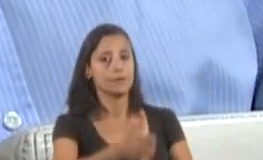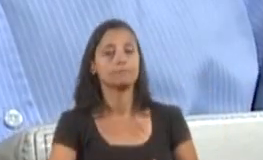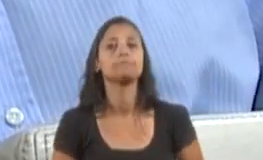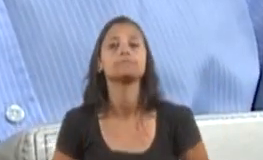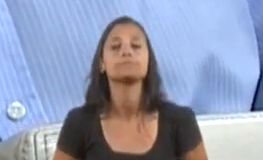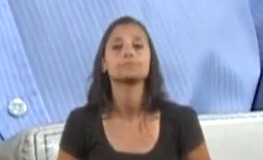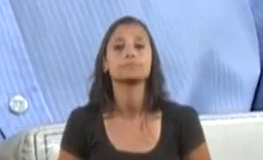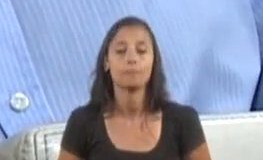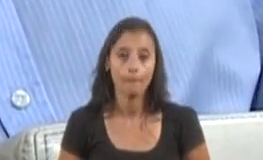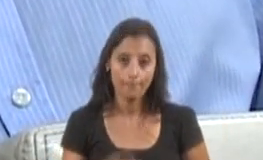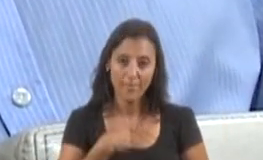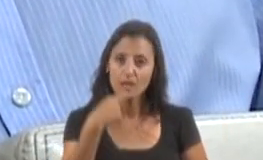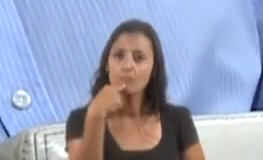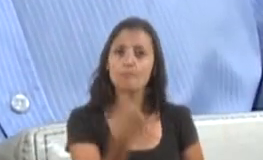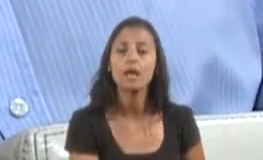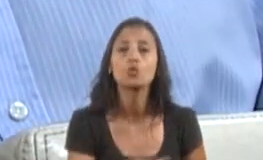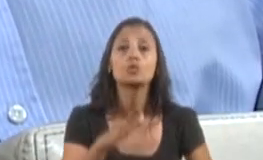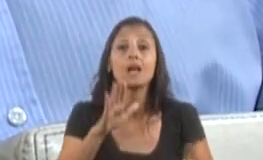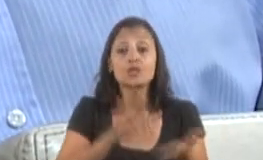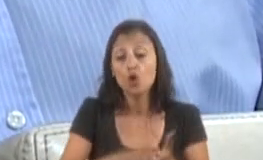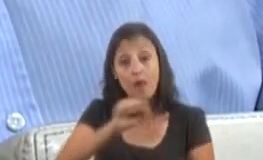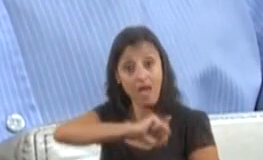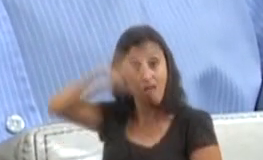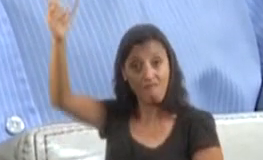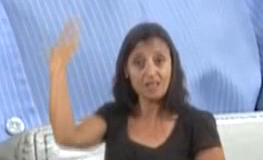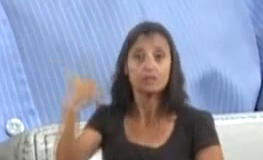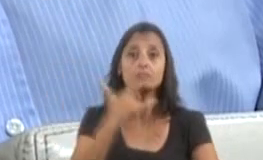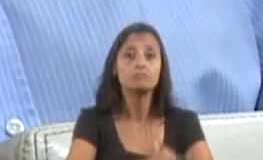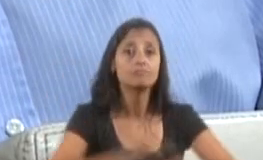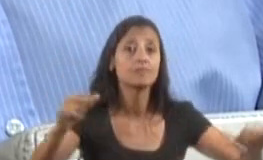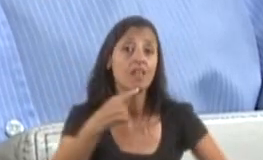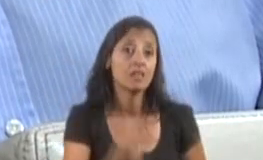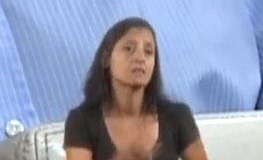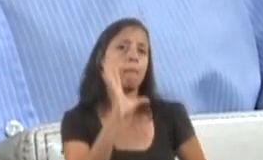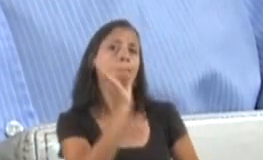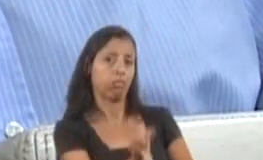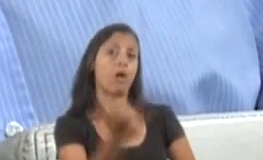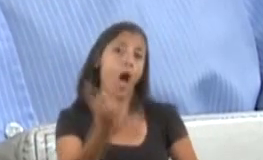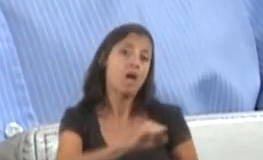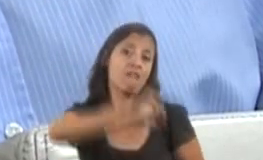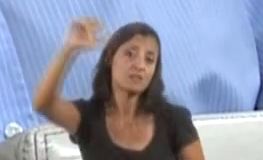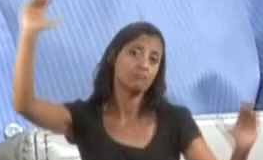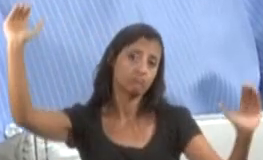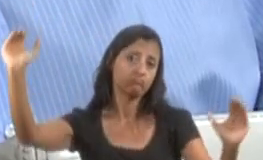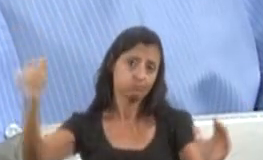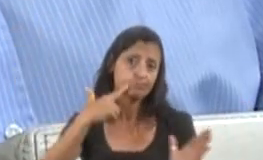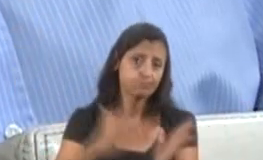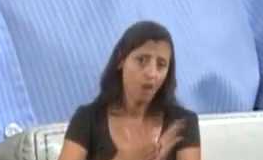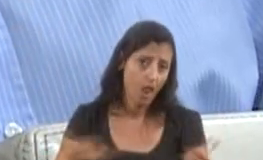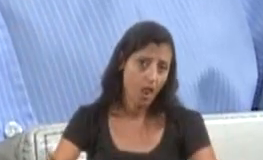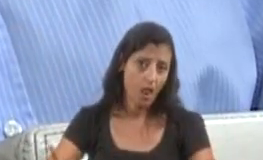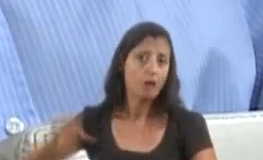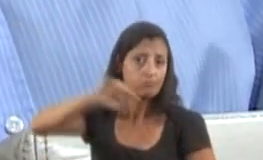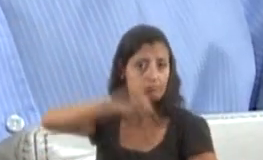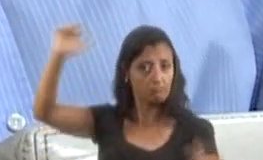acondicionados mal. Quería preguntarte con respecto al dato de la inflación, que nadie puede negar que viene bajando. De hecho, ninguno de los índices